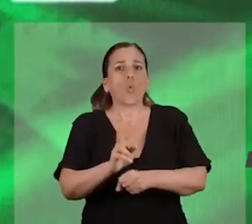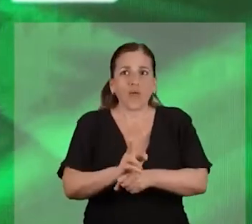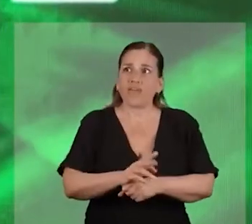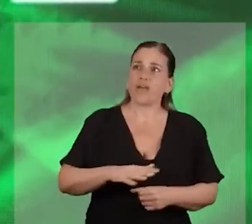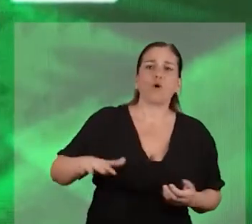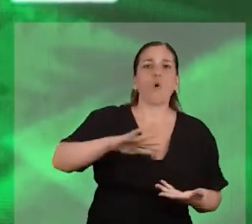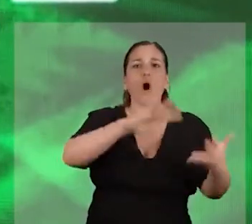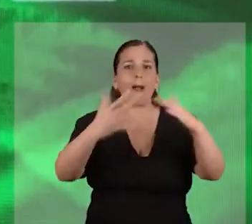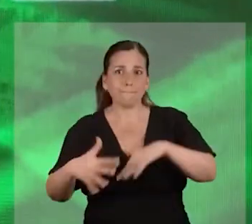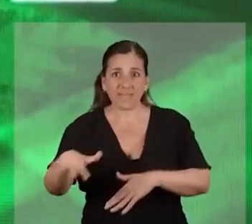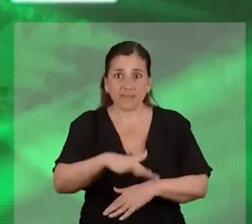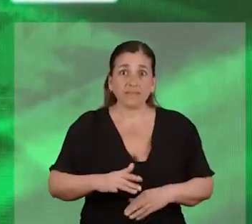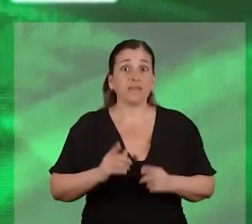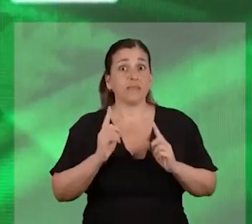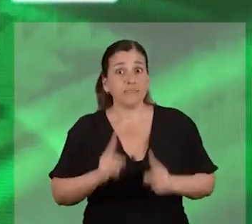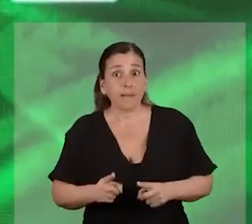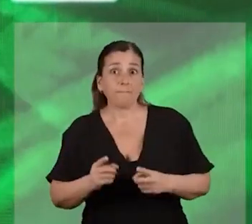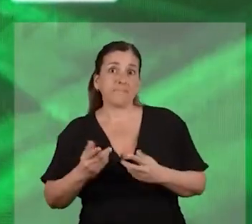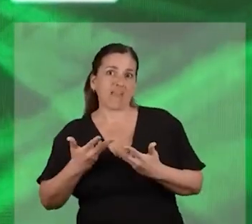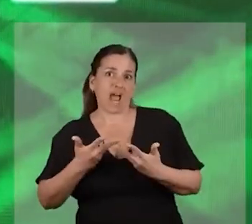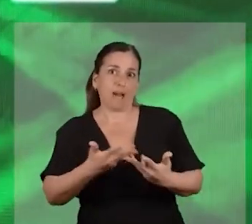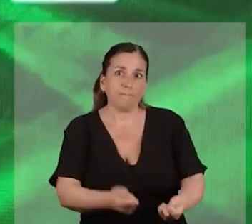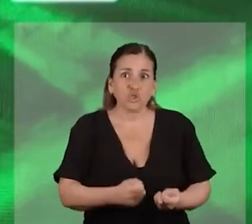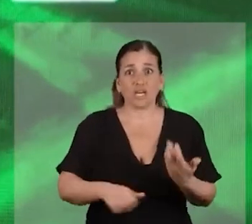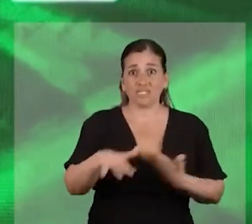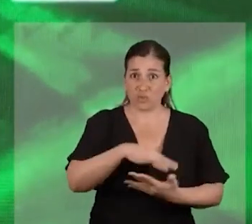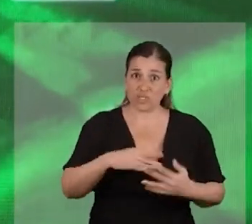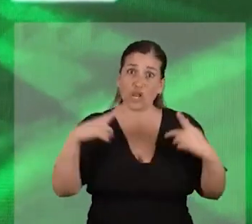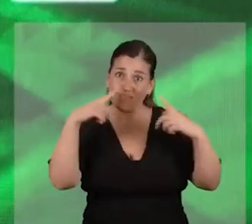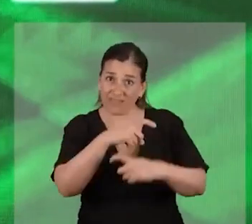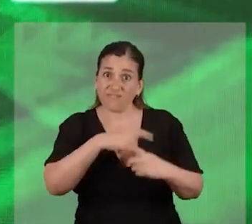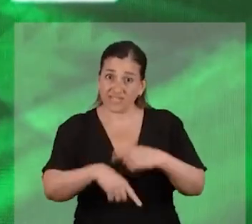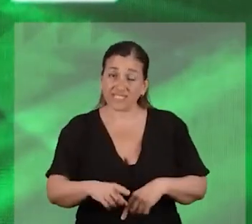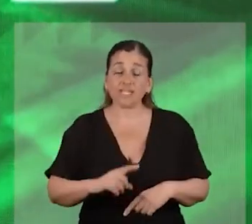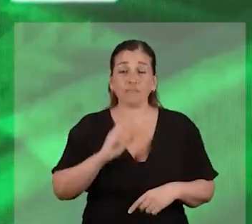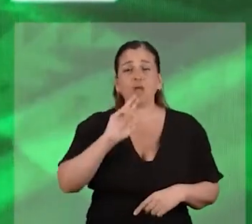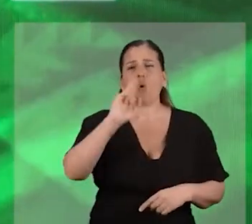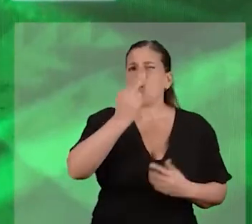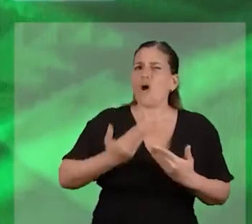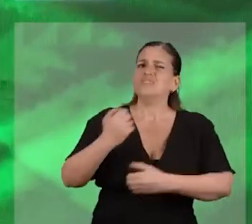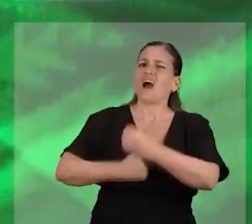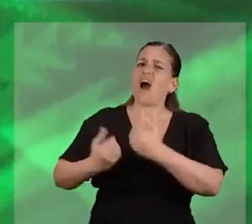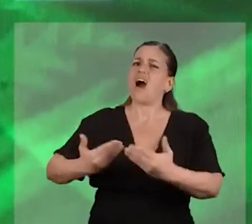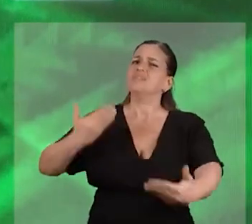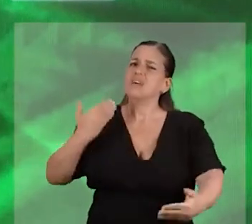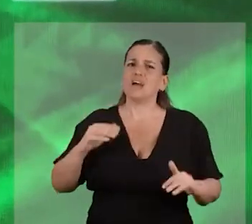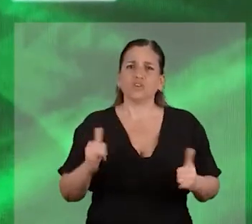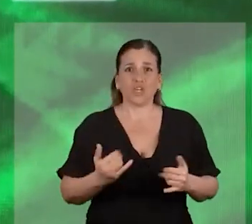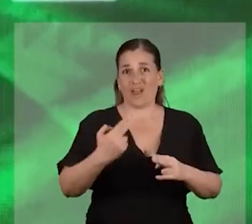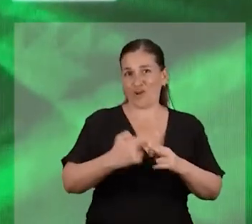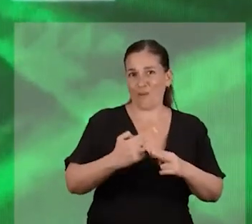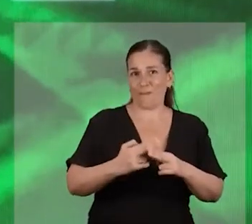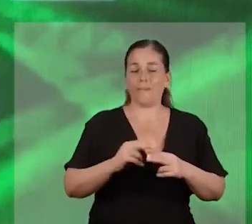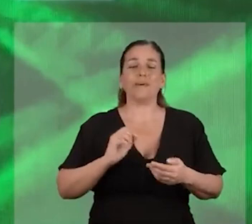ecosistema, sino también procesos de mitigación. Y en eso Uruguay, que hace muchos años se dio a sí mismo